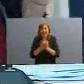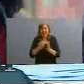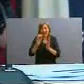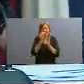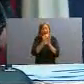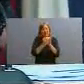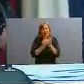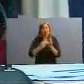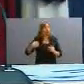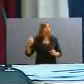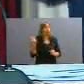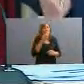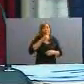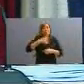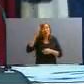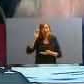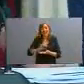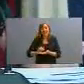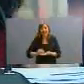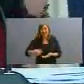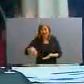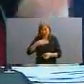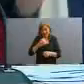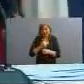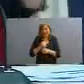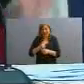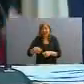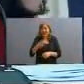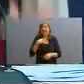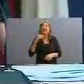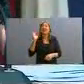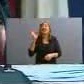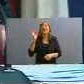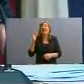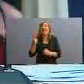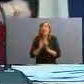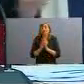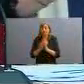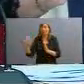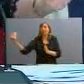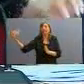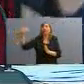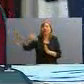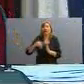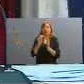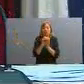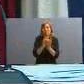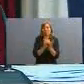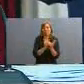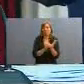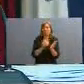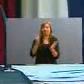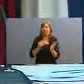todo legislador, todo senador, todo diputado sabe que entró a la Cámara todas las semanas. Está